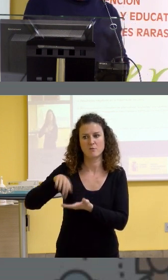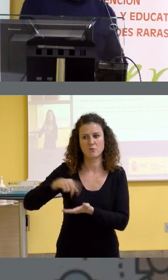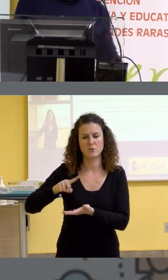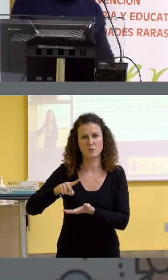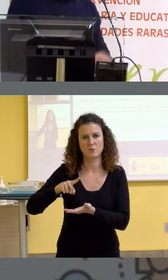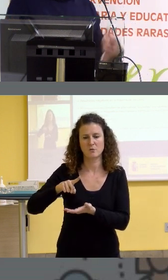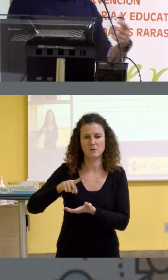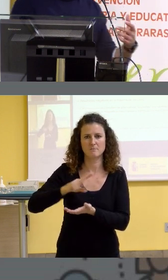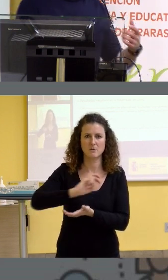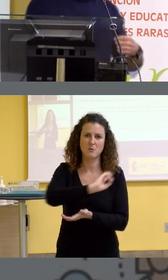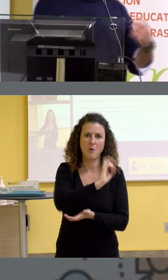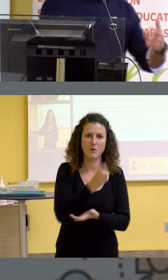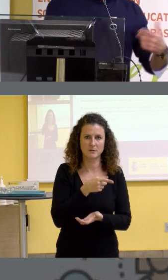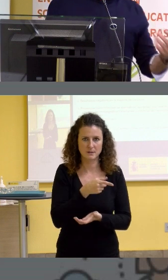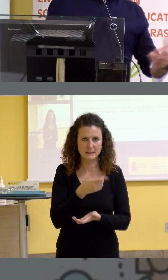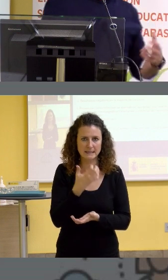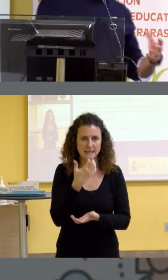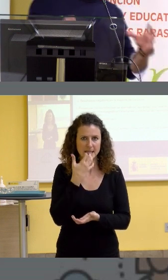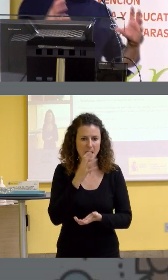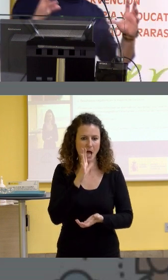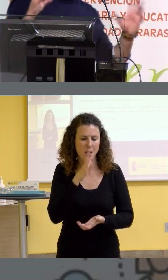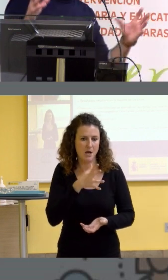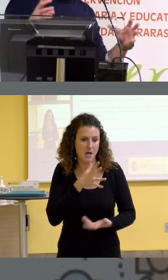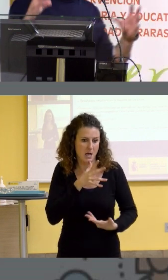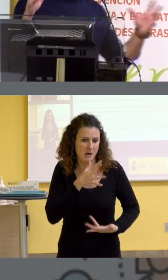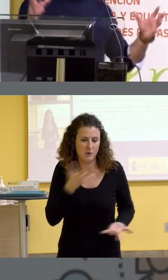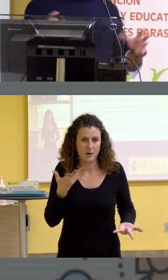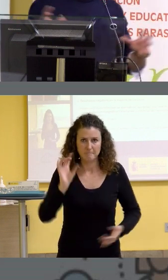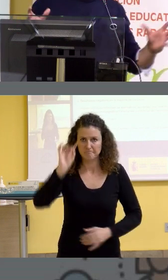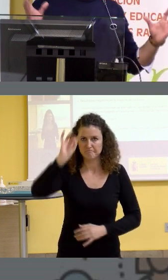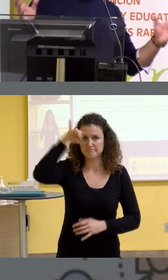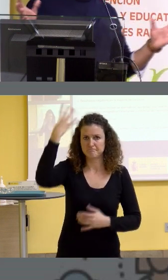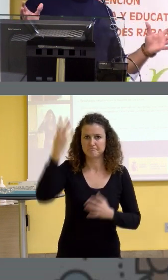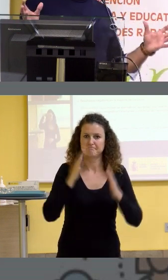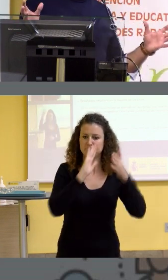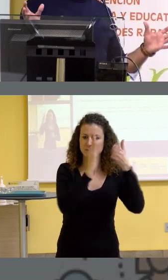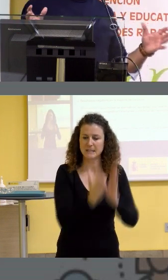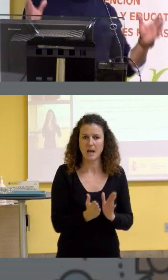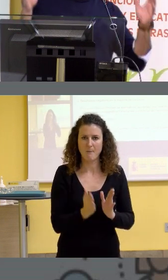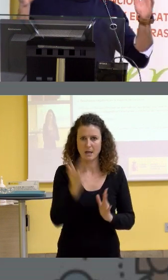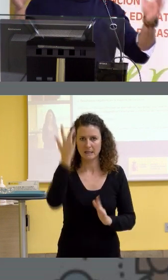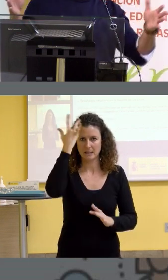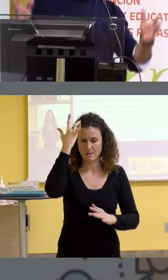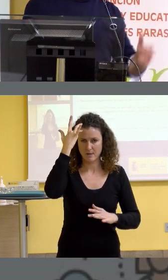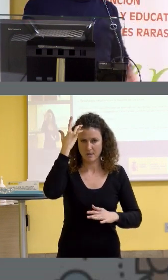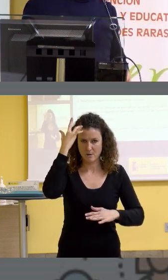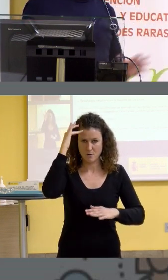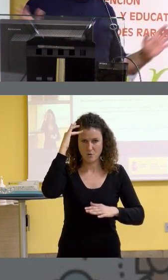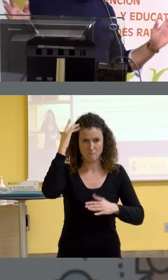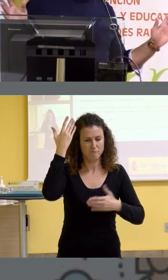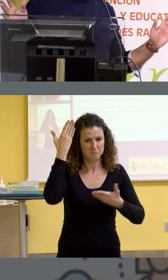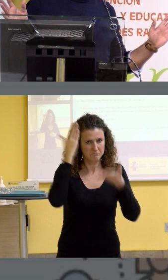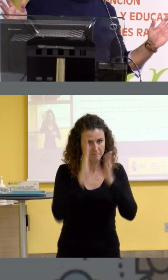laxo. Si yo ahora me invento una terapia de intervención cognitiva, yo la puedo aplicar en mi